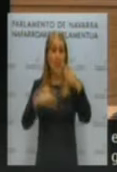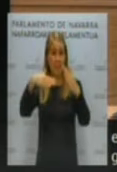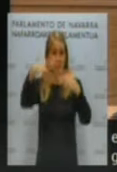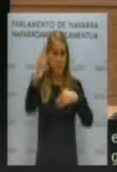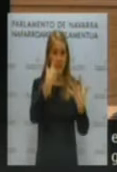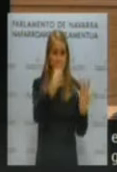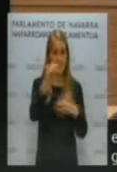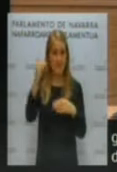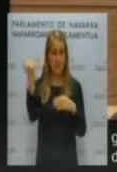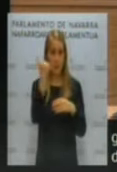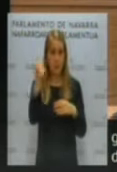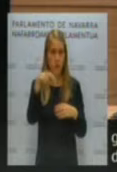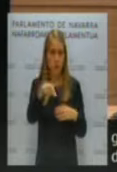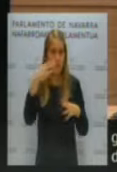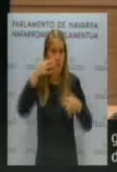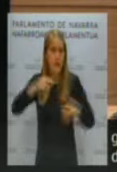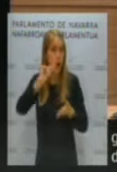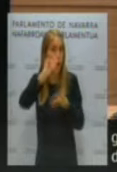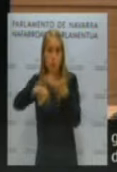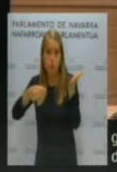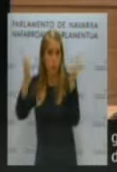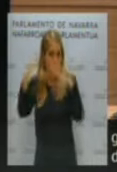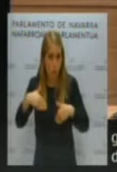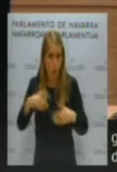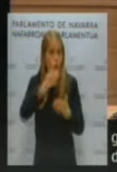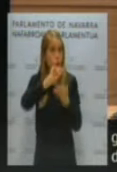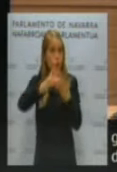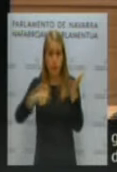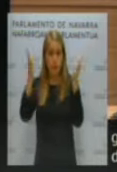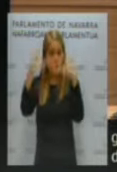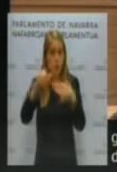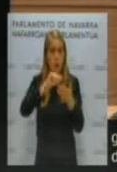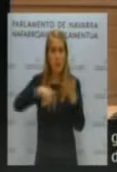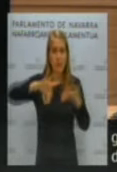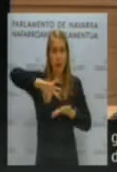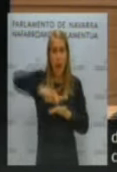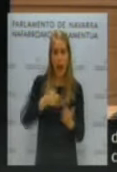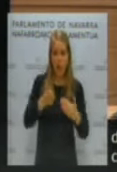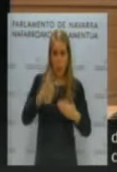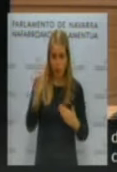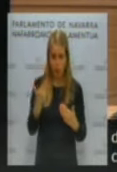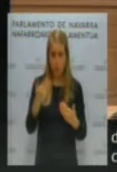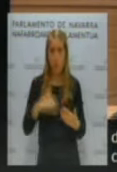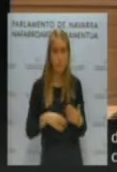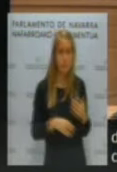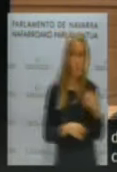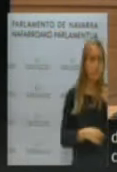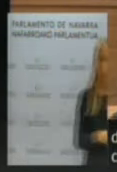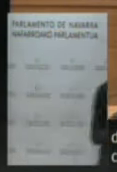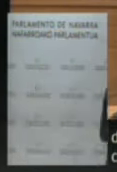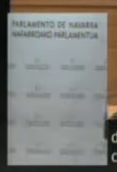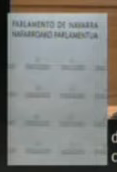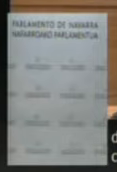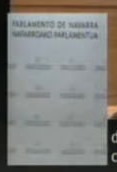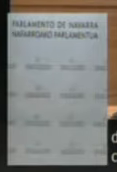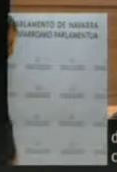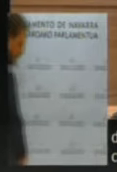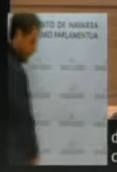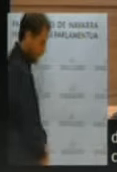60 millones no tienen contrato. Tienen un contrato caducado. Tienen un contrato caducado. ¿Y por qué? Por